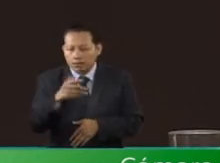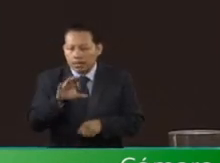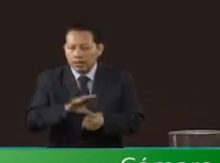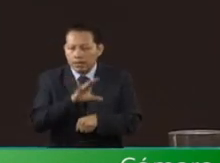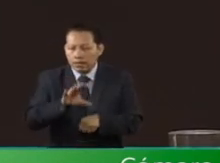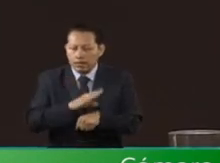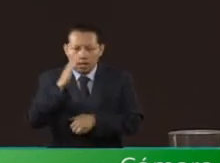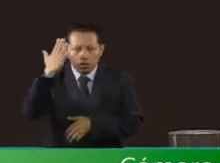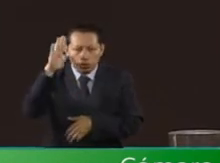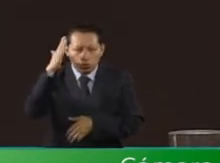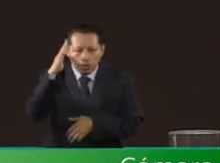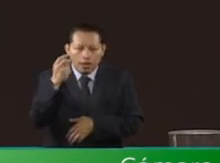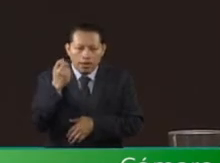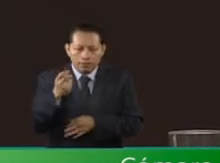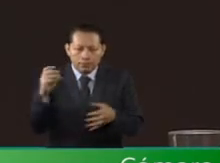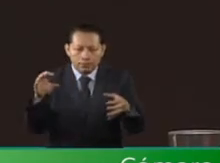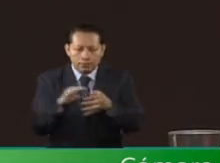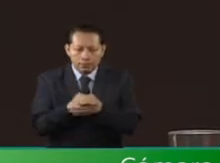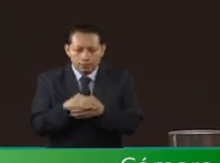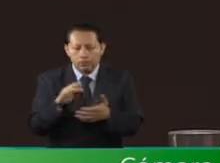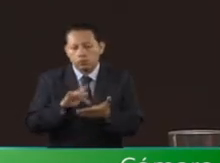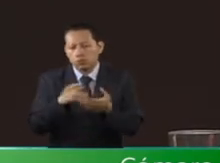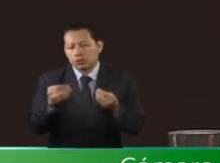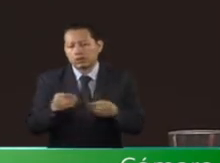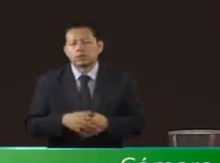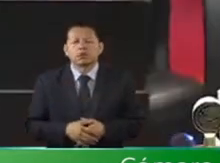energía solar de este país Muchas gracias gracias